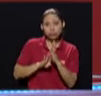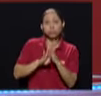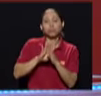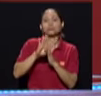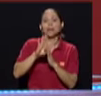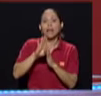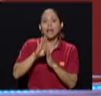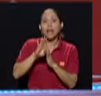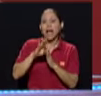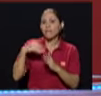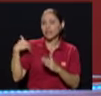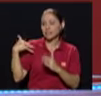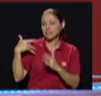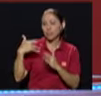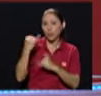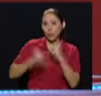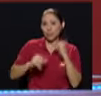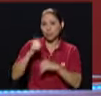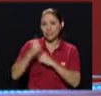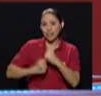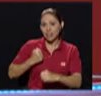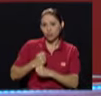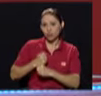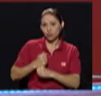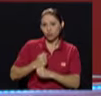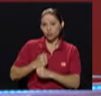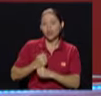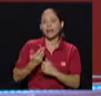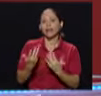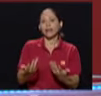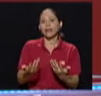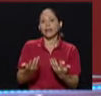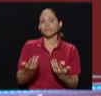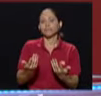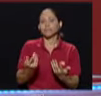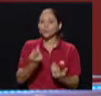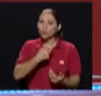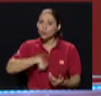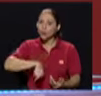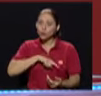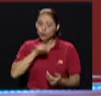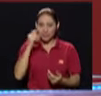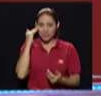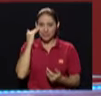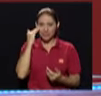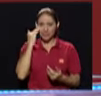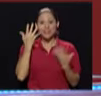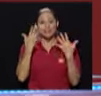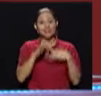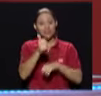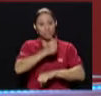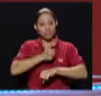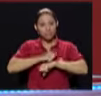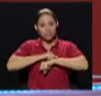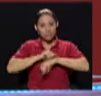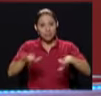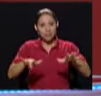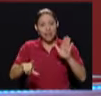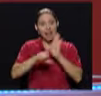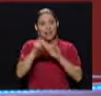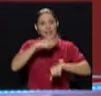tenido en la última... en lo que llevamos de esta década, sí tenemos que reconocer el hecho de que se promulgó la Ley Nacional de Emergencias,